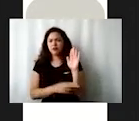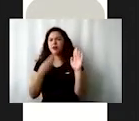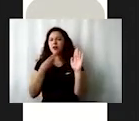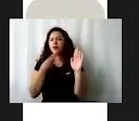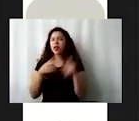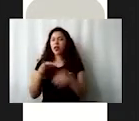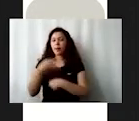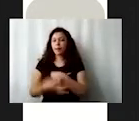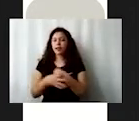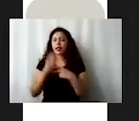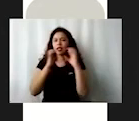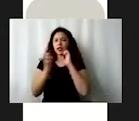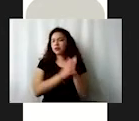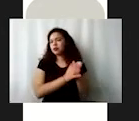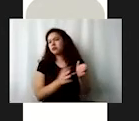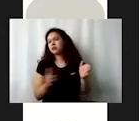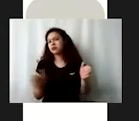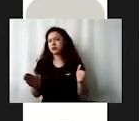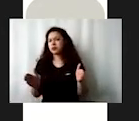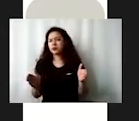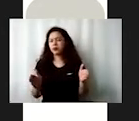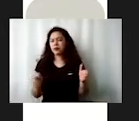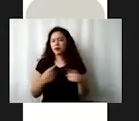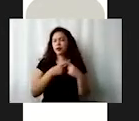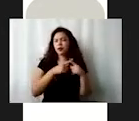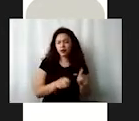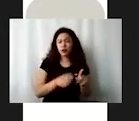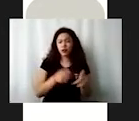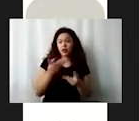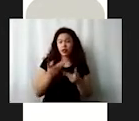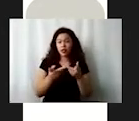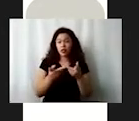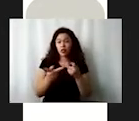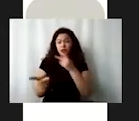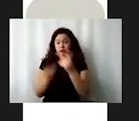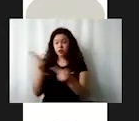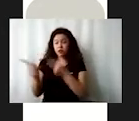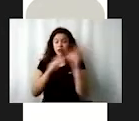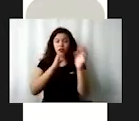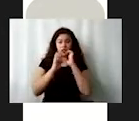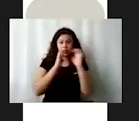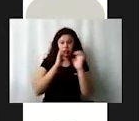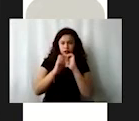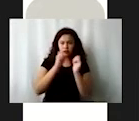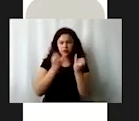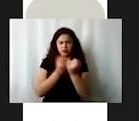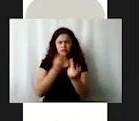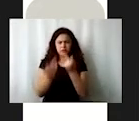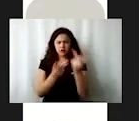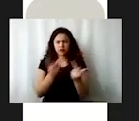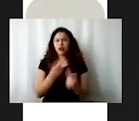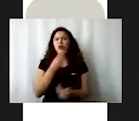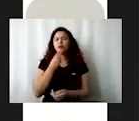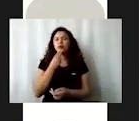la entrevista. Ya les dije, la diferencia entre cuestionario y entrevista, que también se utiliza un cuestionario en entrevista, nada más es